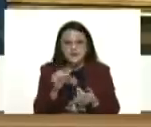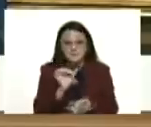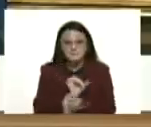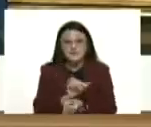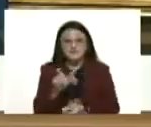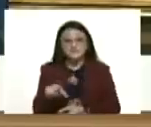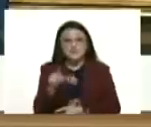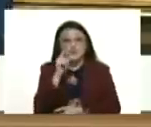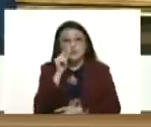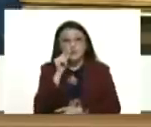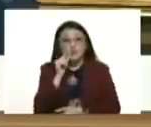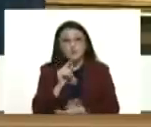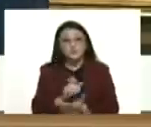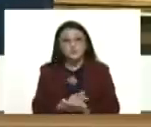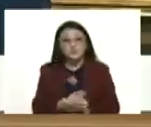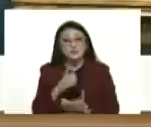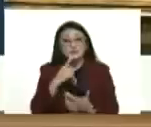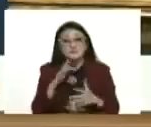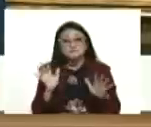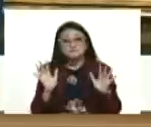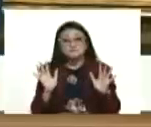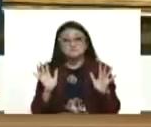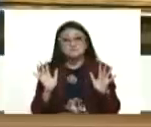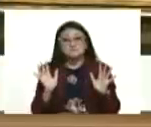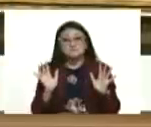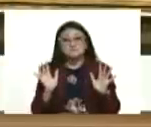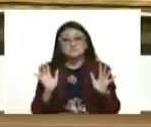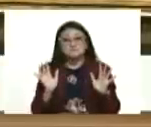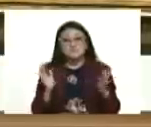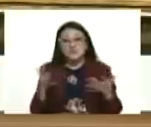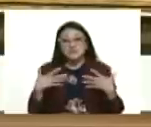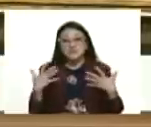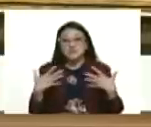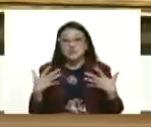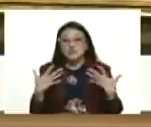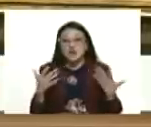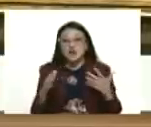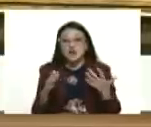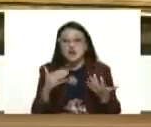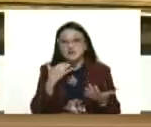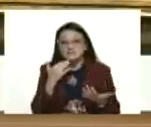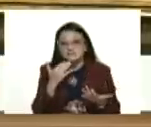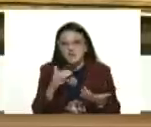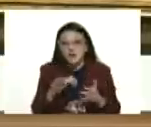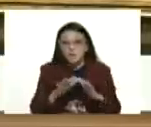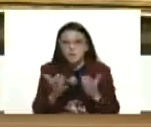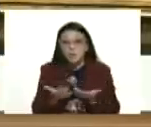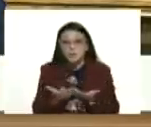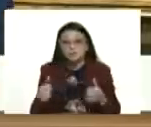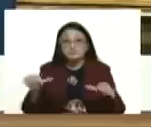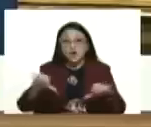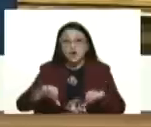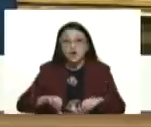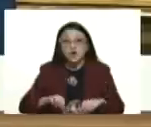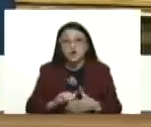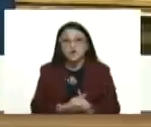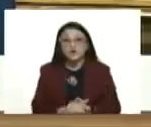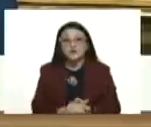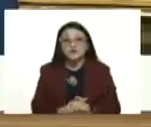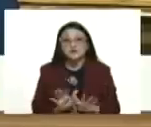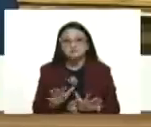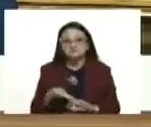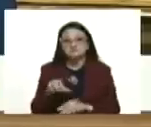corrupto, dice, bueno, hermanito, a disfrutar, que el mundo se va a acabar. Y se queda con las